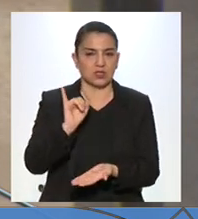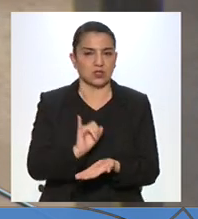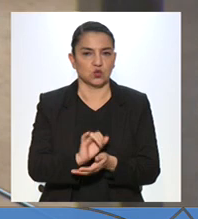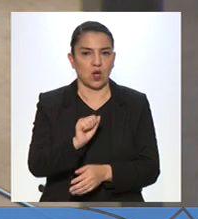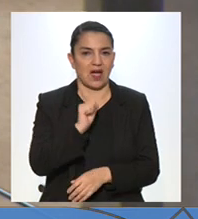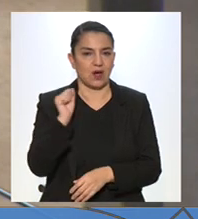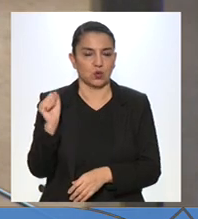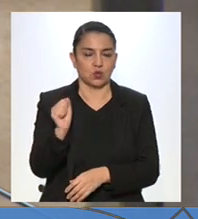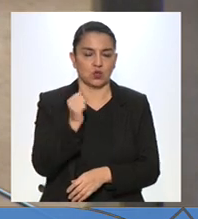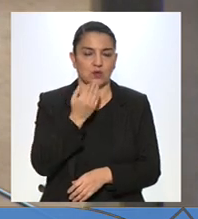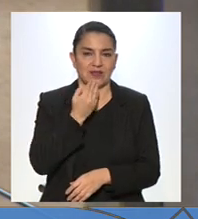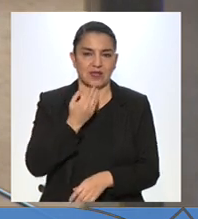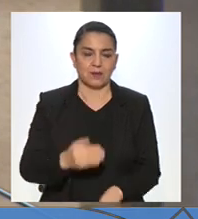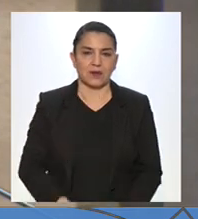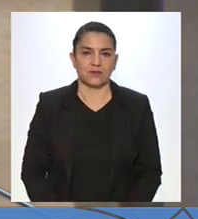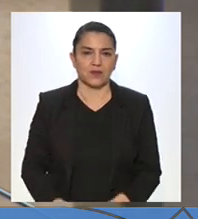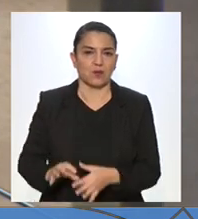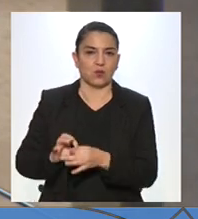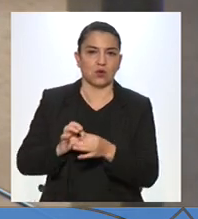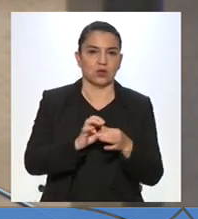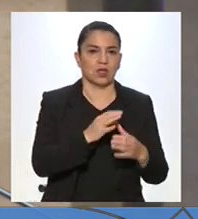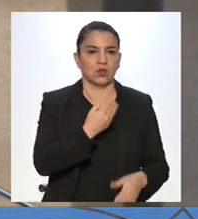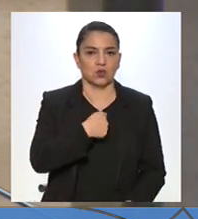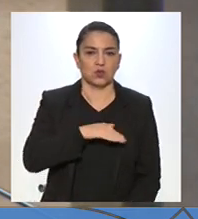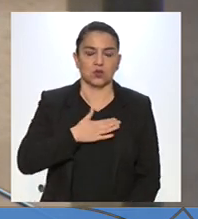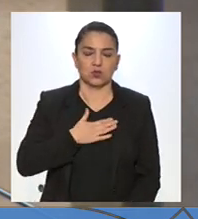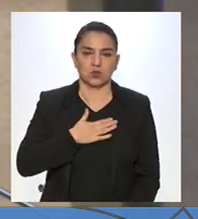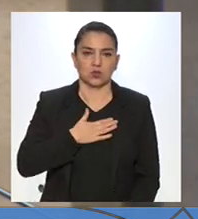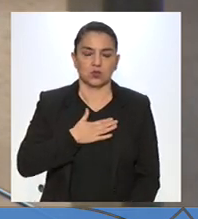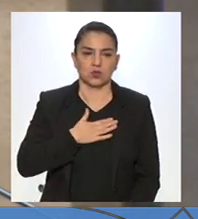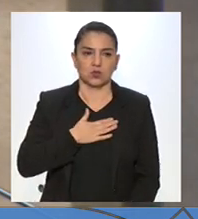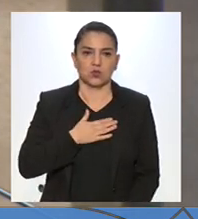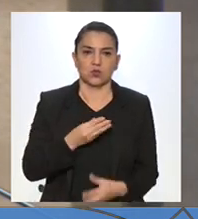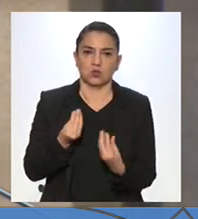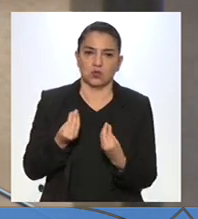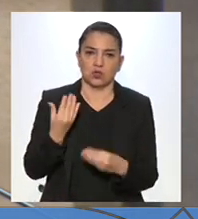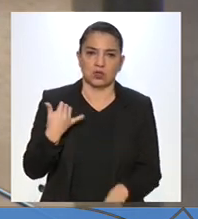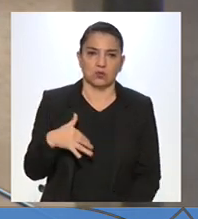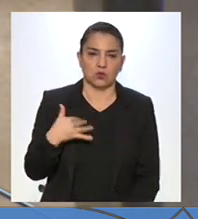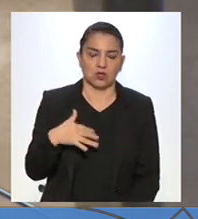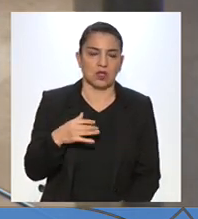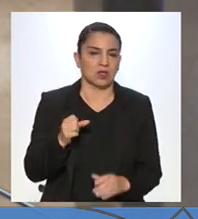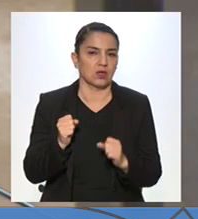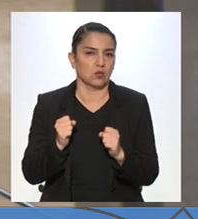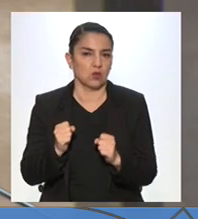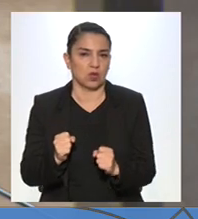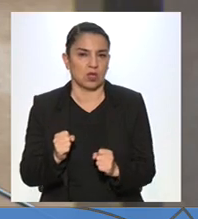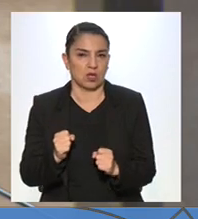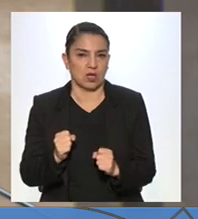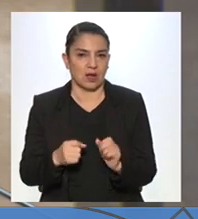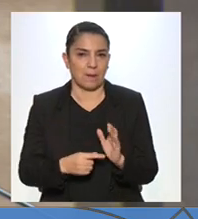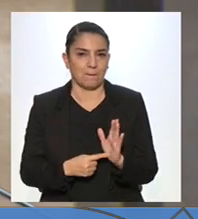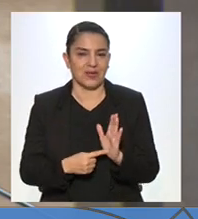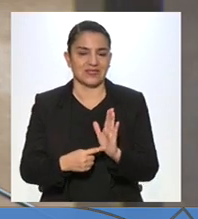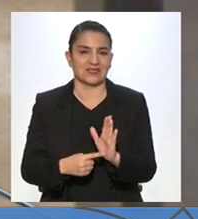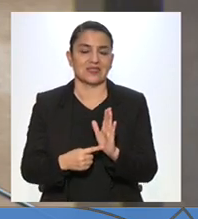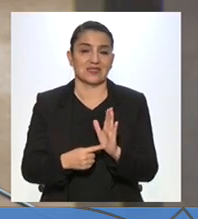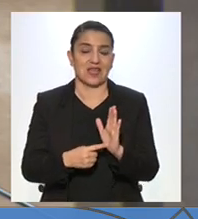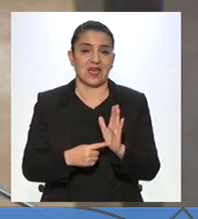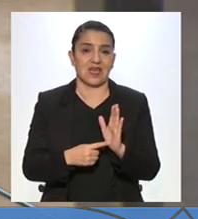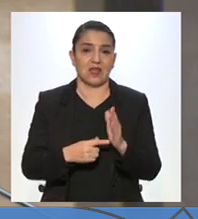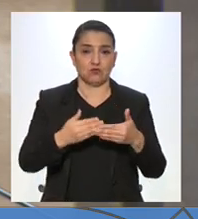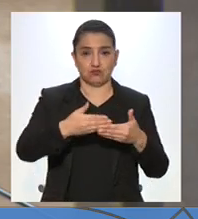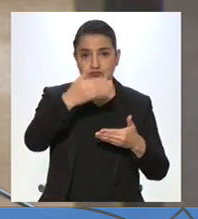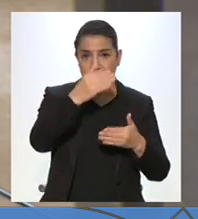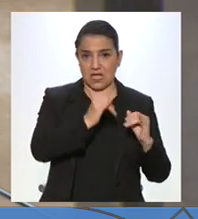autónoma también. Y por lo tanto, para nosotros es muy relevante el poder presentar informes como los que hacemos hoy